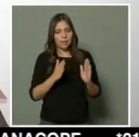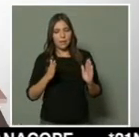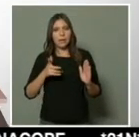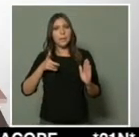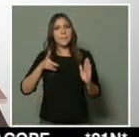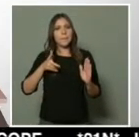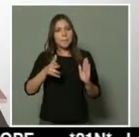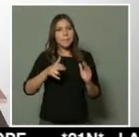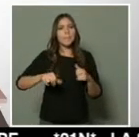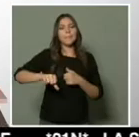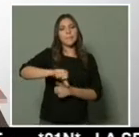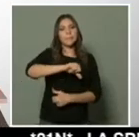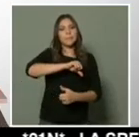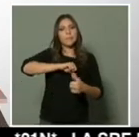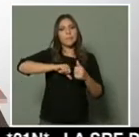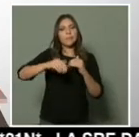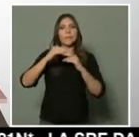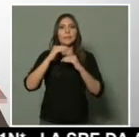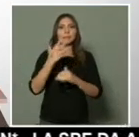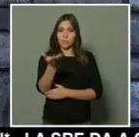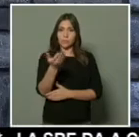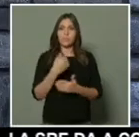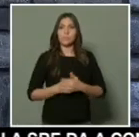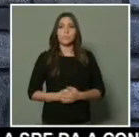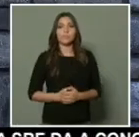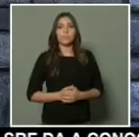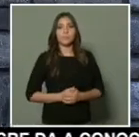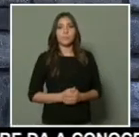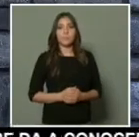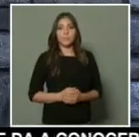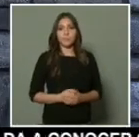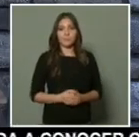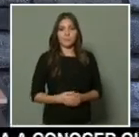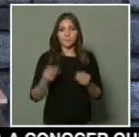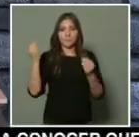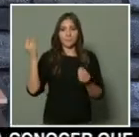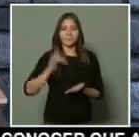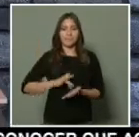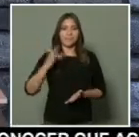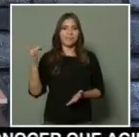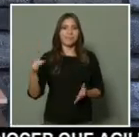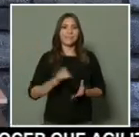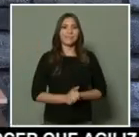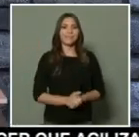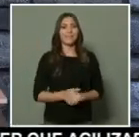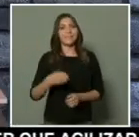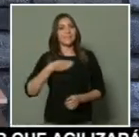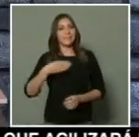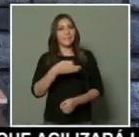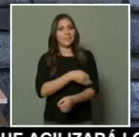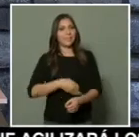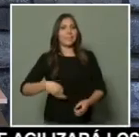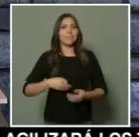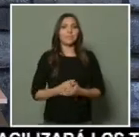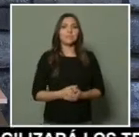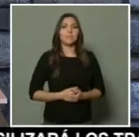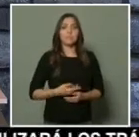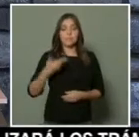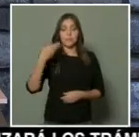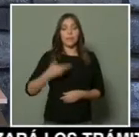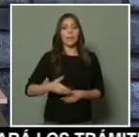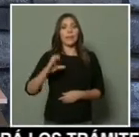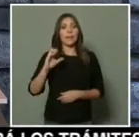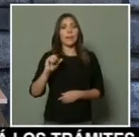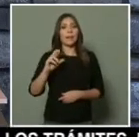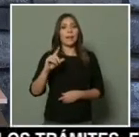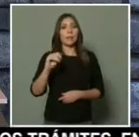Los candidatos dieron a conocer sus propuestas sobre agua potable. Carlos Hernández Mirón, de la candidatura común Juntos Haremos Historia, aseguró que escuchará la opinión